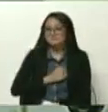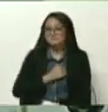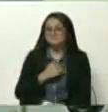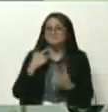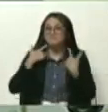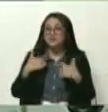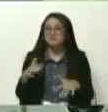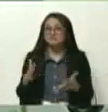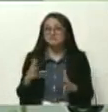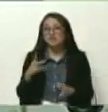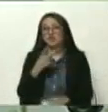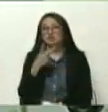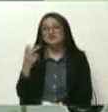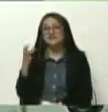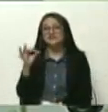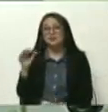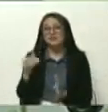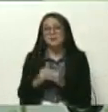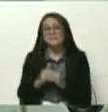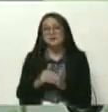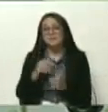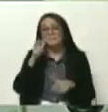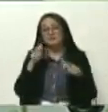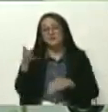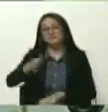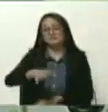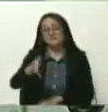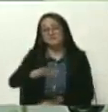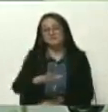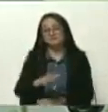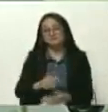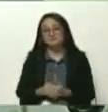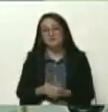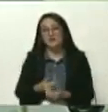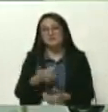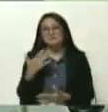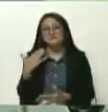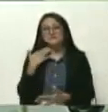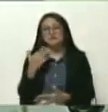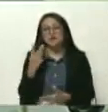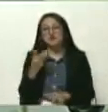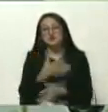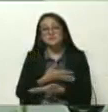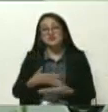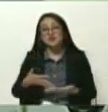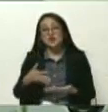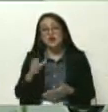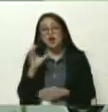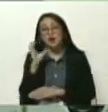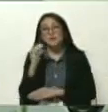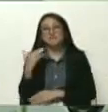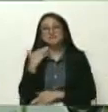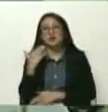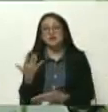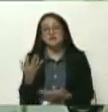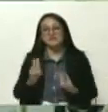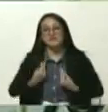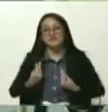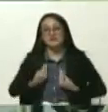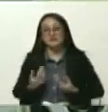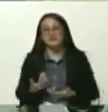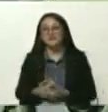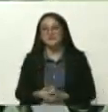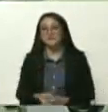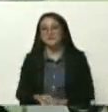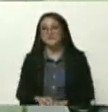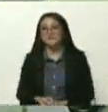perdido aproximadamente más de 250 mil vidas, se han afectado la vida de aproximadamente 8 millones de colombianos y colombianas. Es